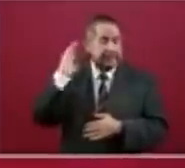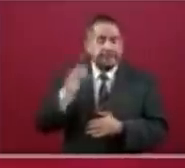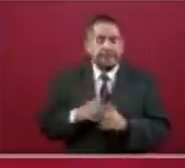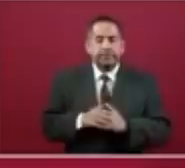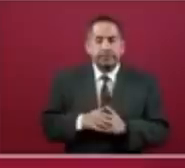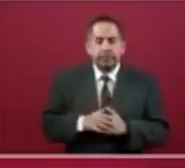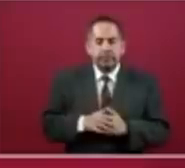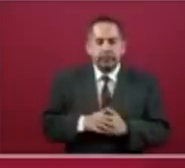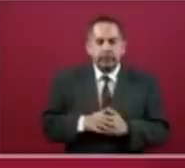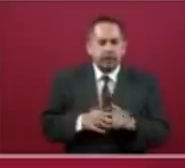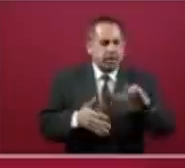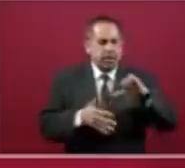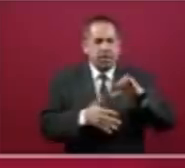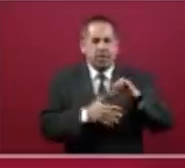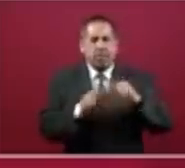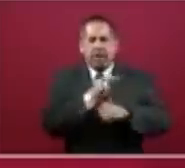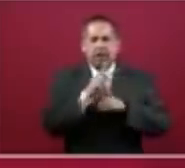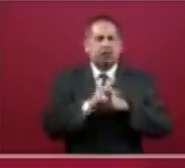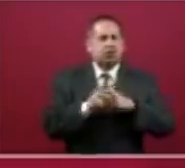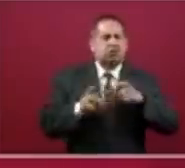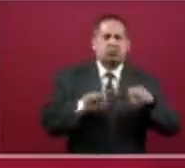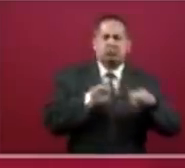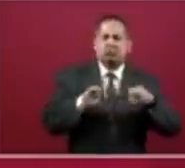todos los países gobernados